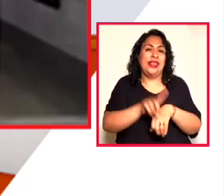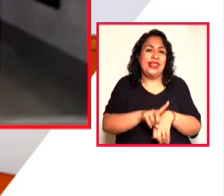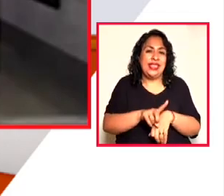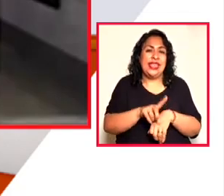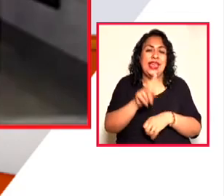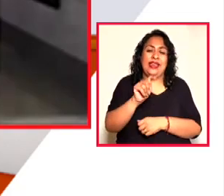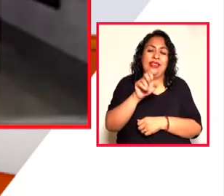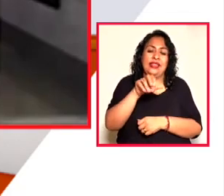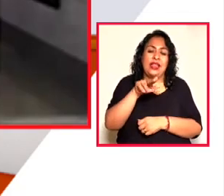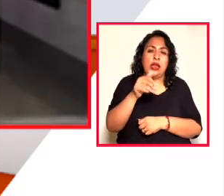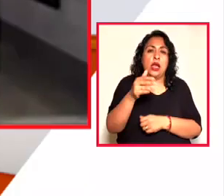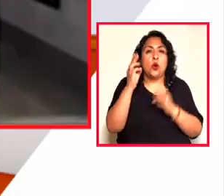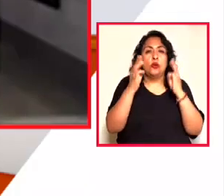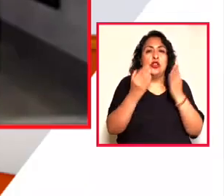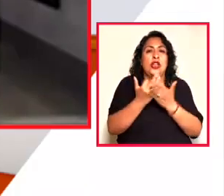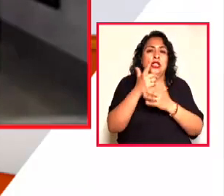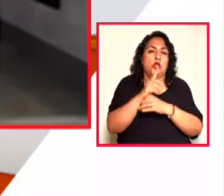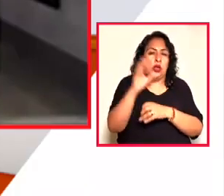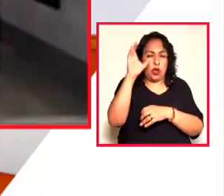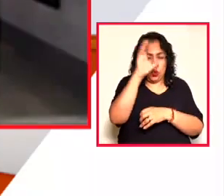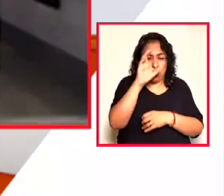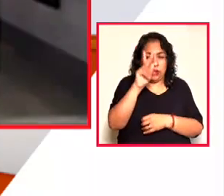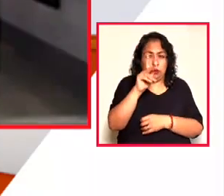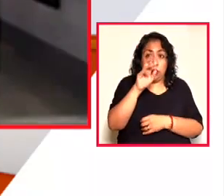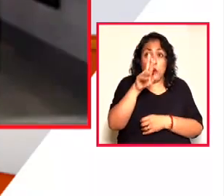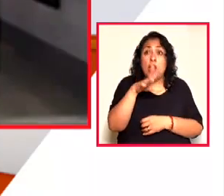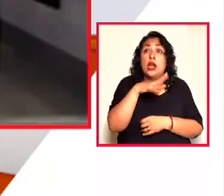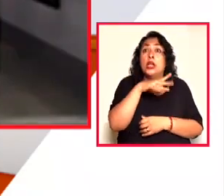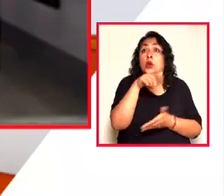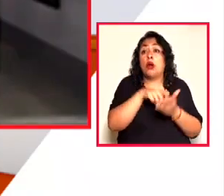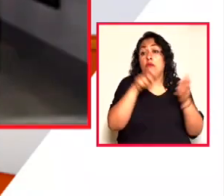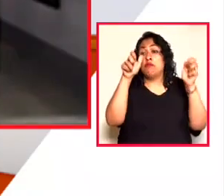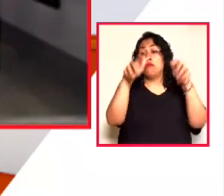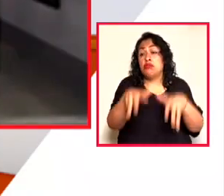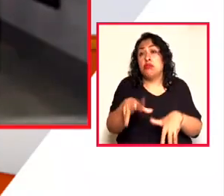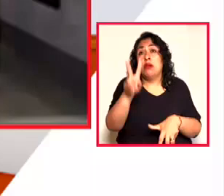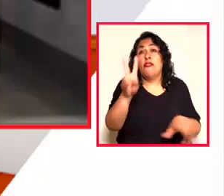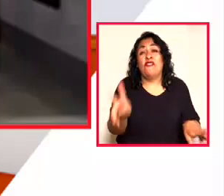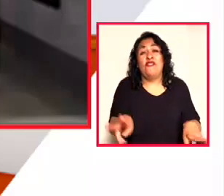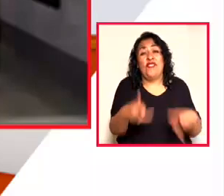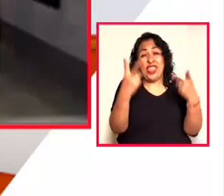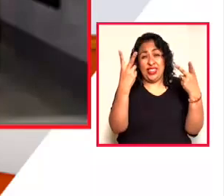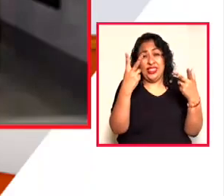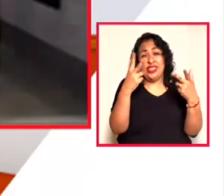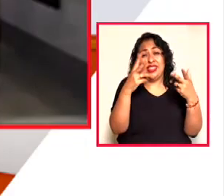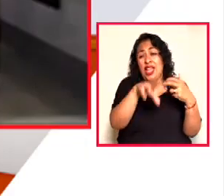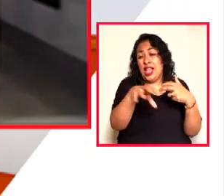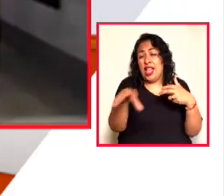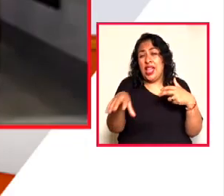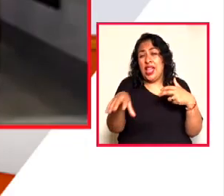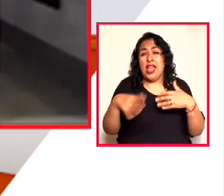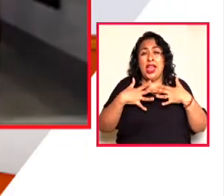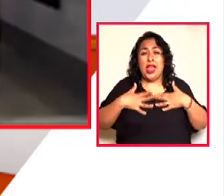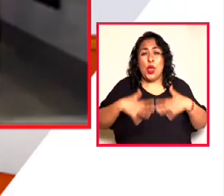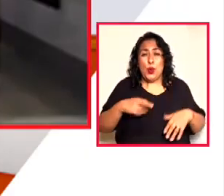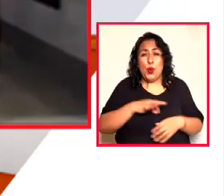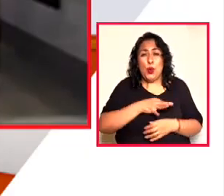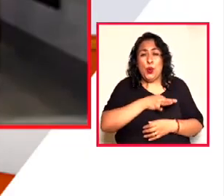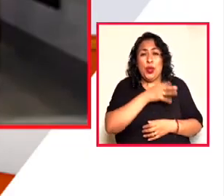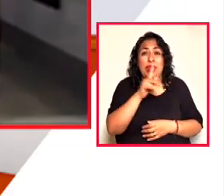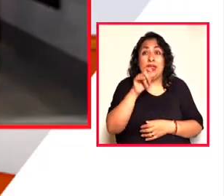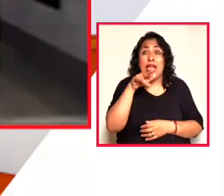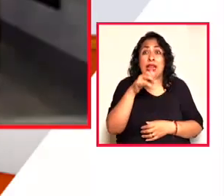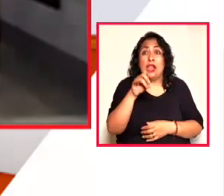el Museo Nacional de Culturas Populares va a ser la sede de una gran venta artesanal de bordados de Tenango de Doria.